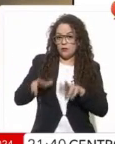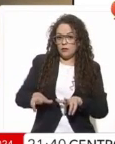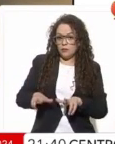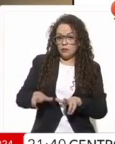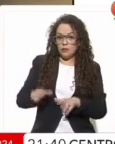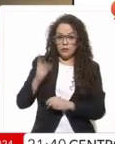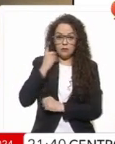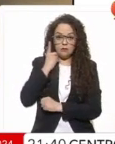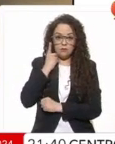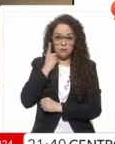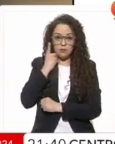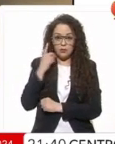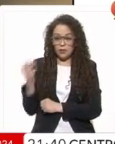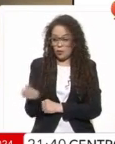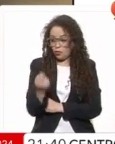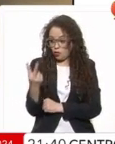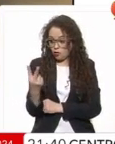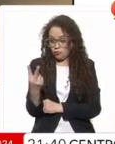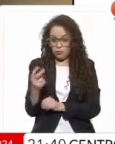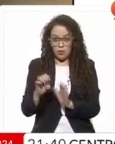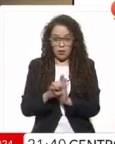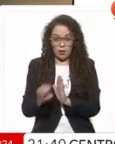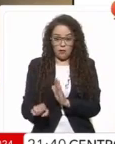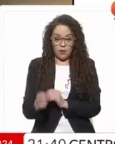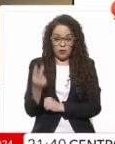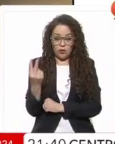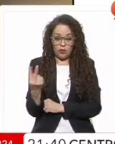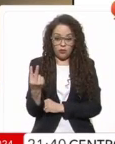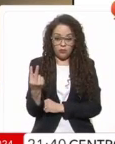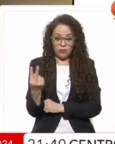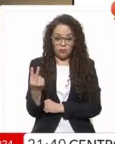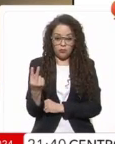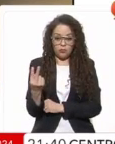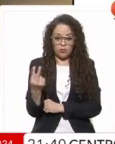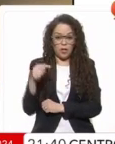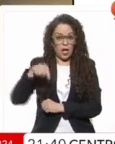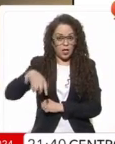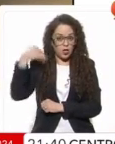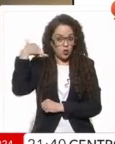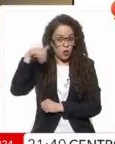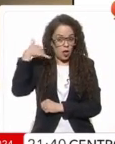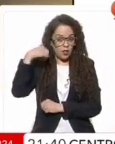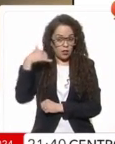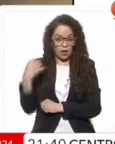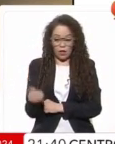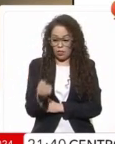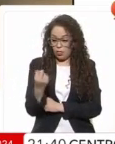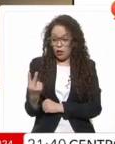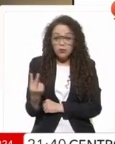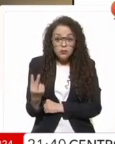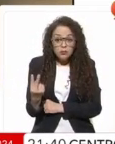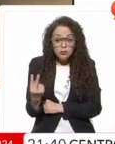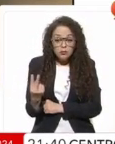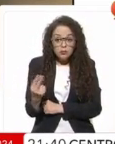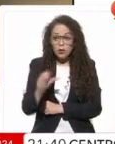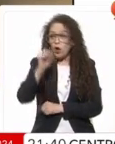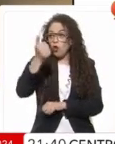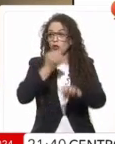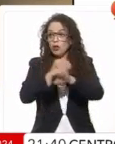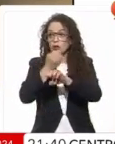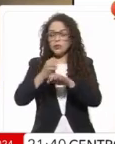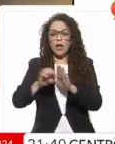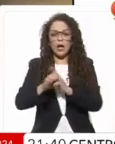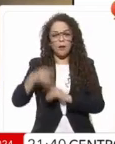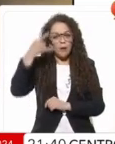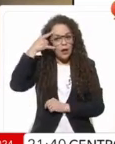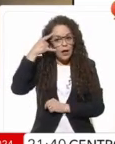de dos, por ejemplo, legisladores, es el caso de mi estado, Yucatán. Algunos otros estados, como